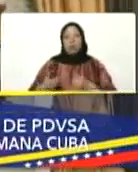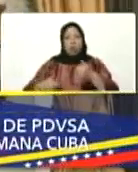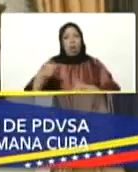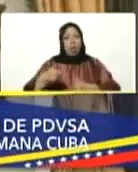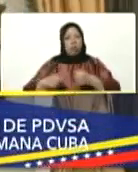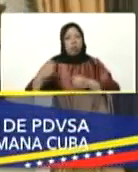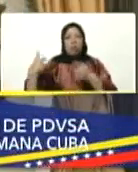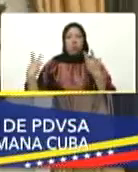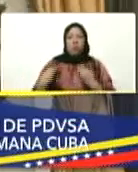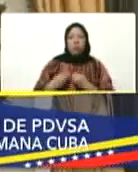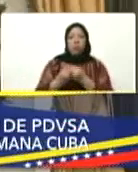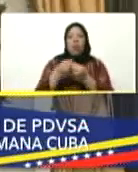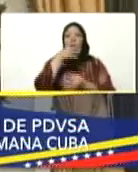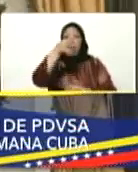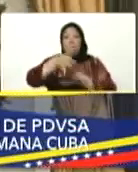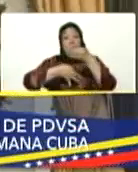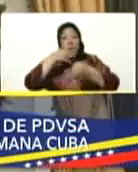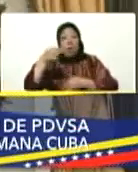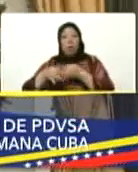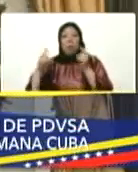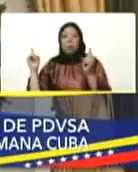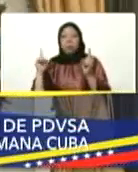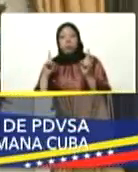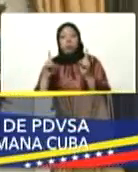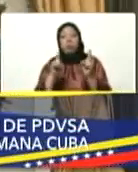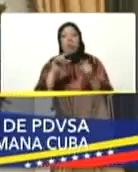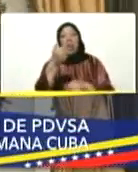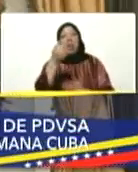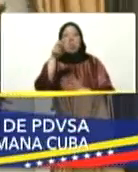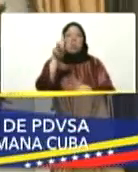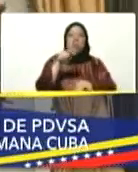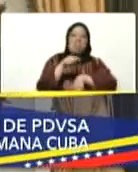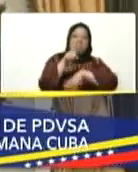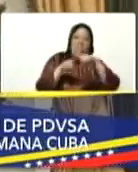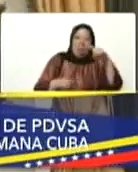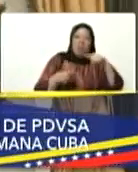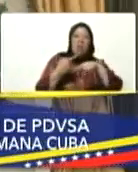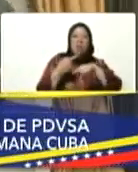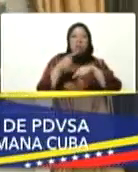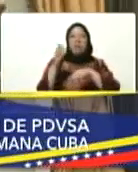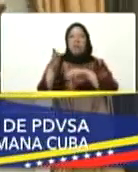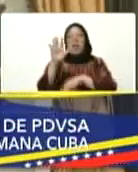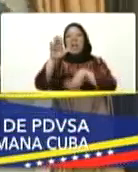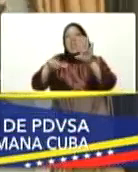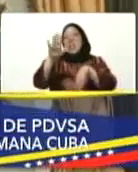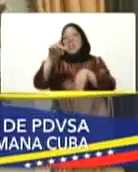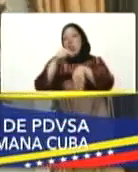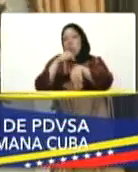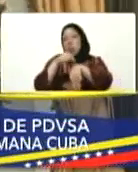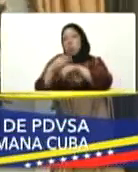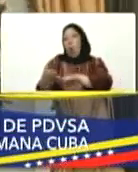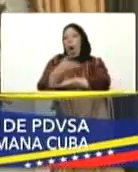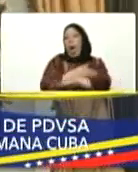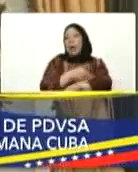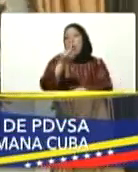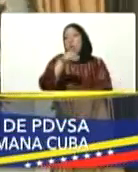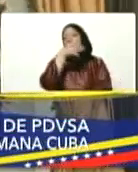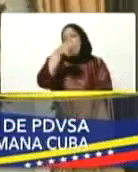Gaitán, cuenta él, como a las 2:30, 1:15 de la tarde, para cumplir puntualmente la